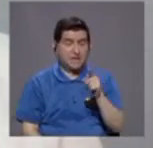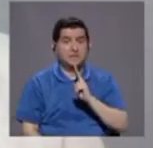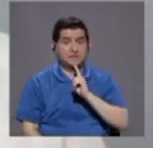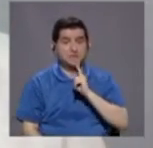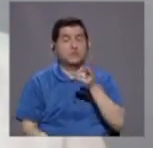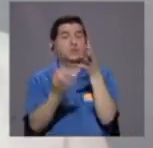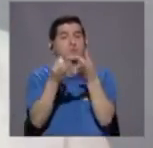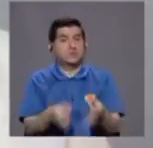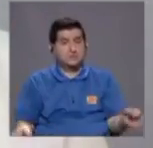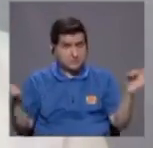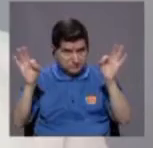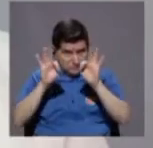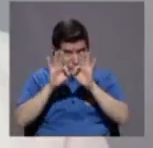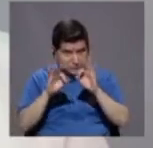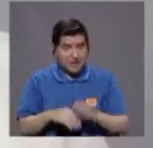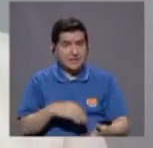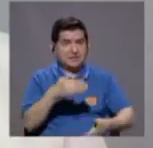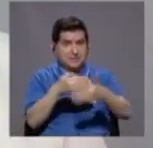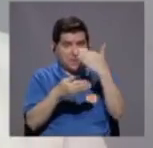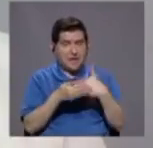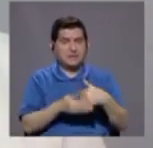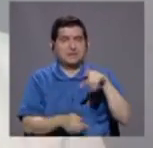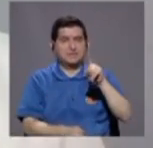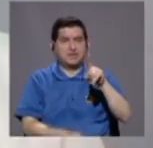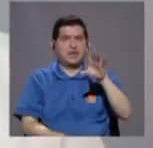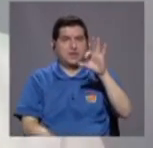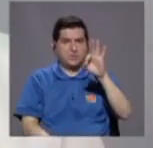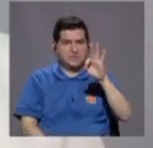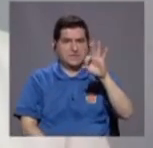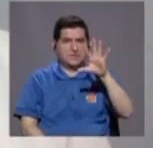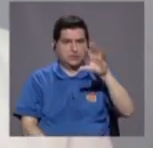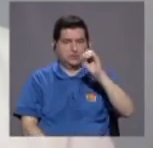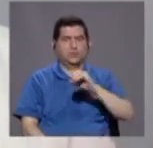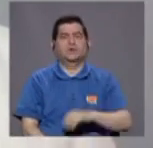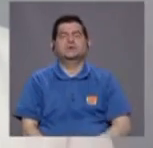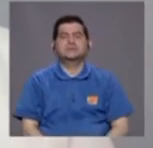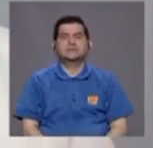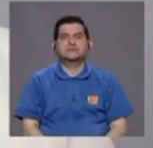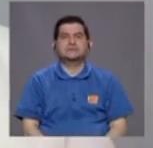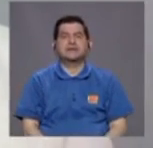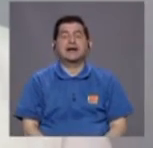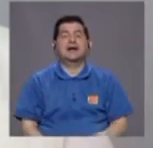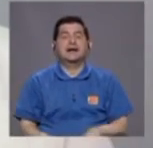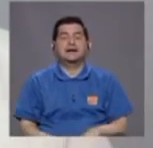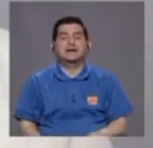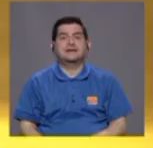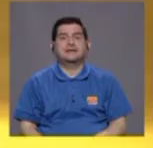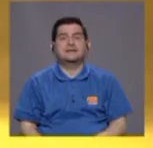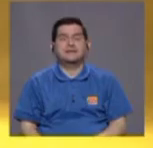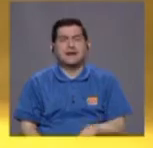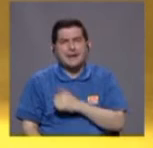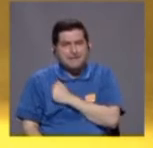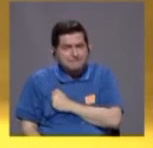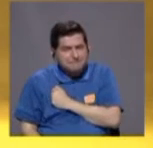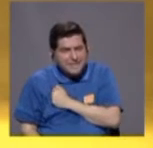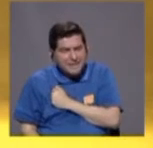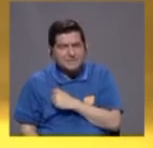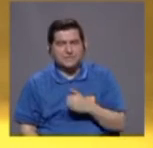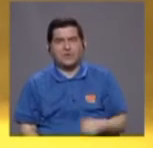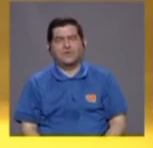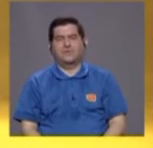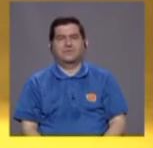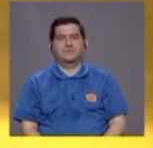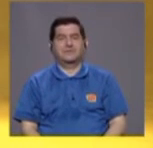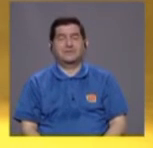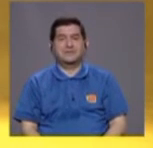muy importante antes de 1950. Don Iván, ahora, así. Don Iván,